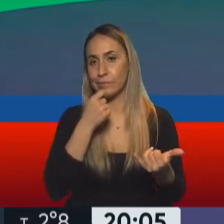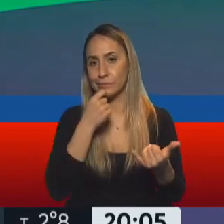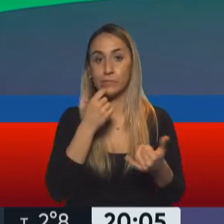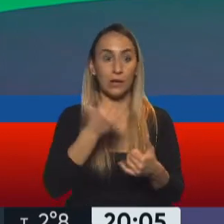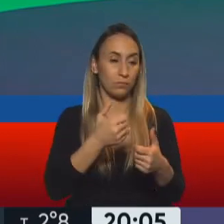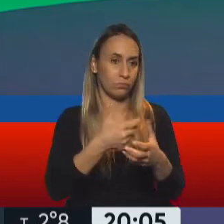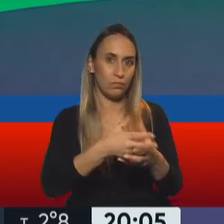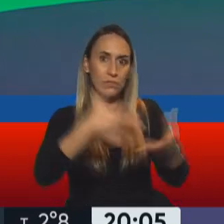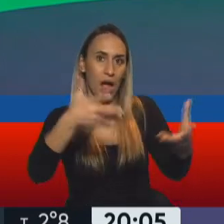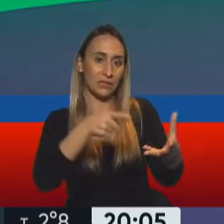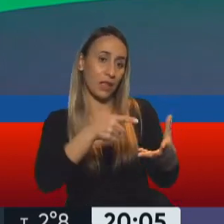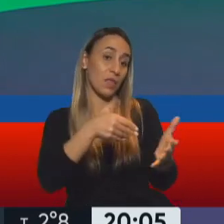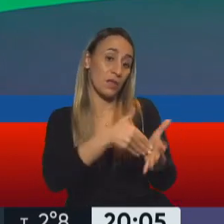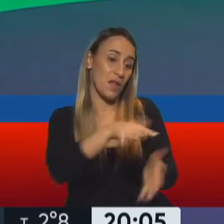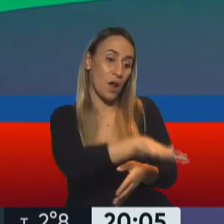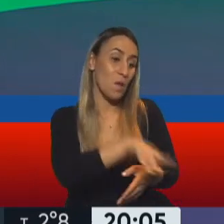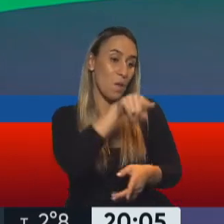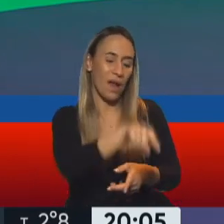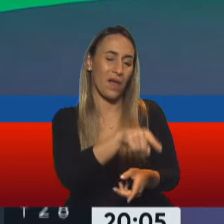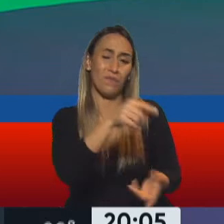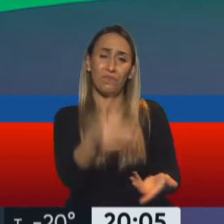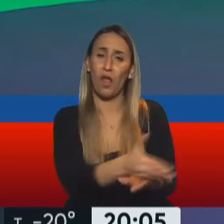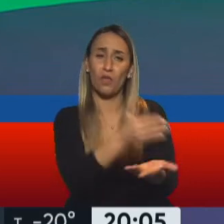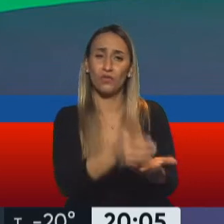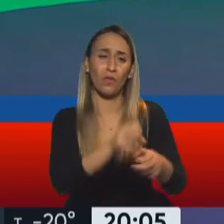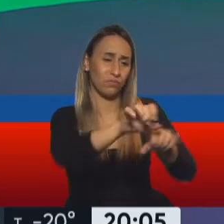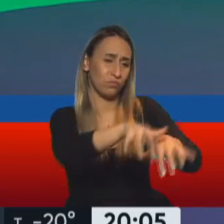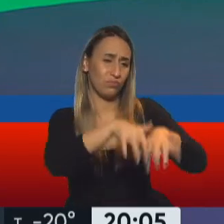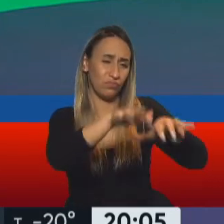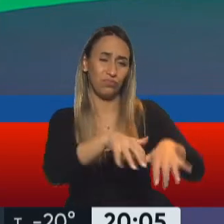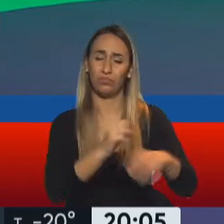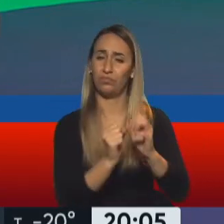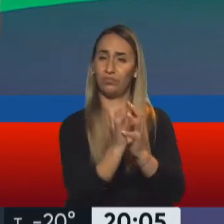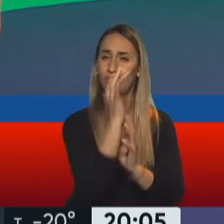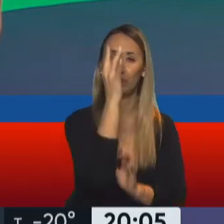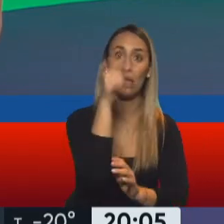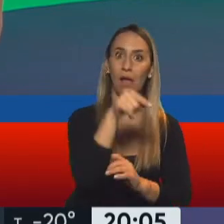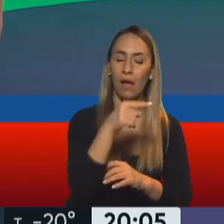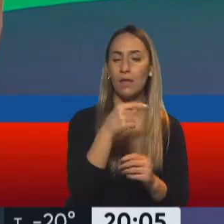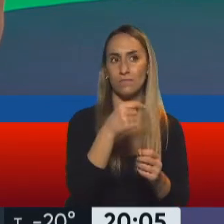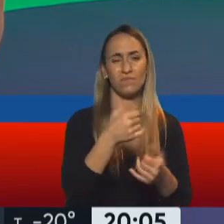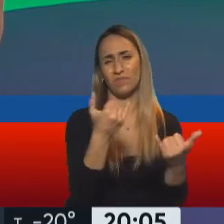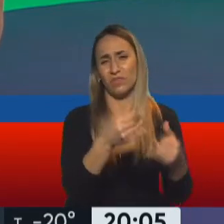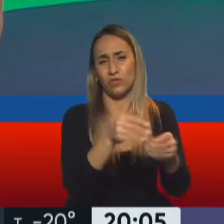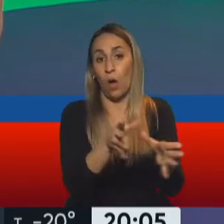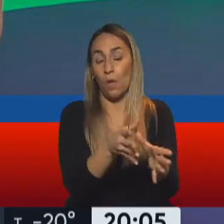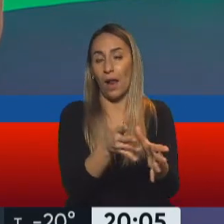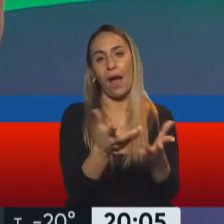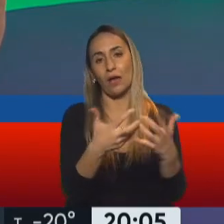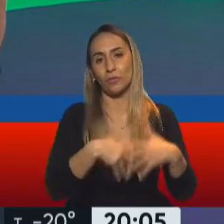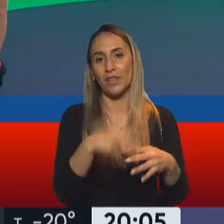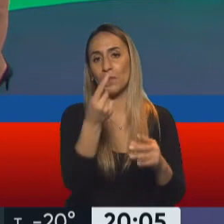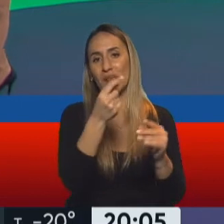disponibles de acuerdo al lugar en el que estén. Algunos van a estar más cerca, otros van a estar más lejos. Son aspectos que inciden también en los precios, claro que